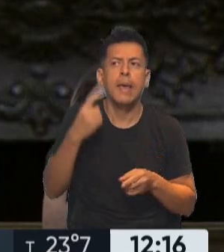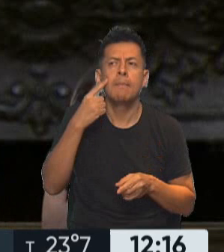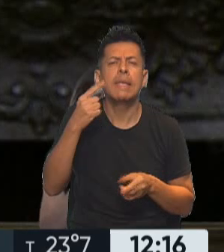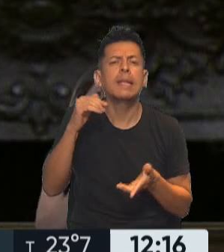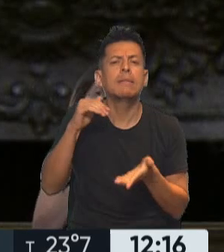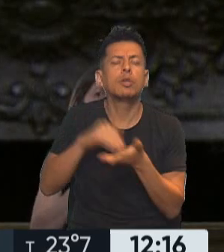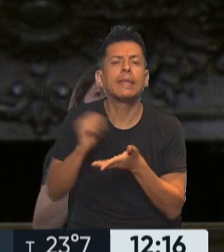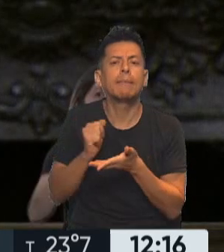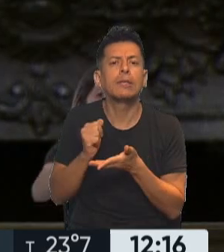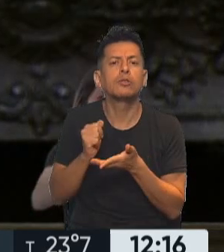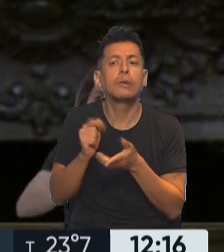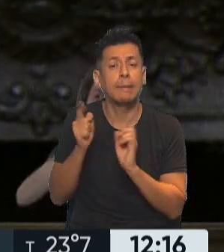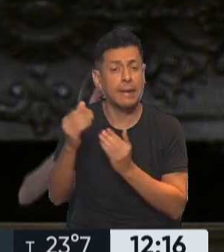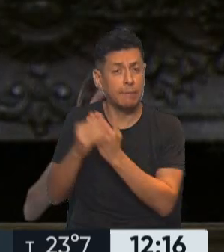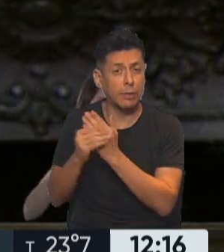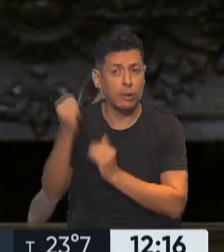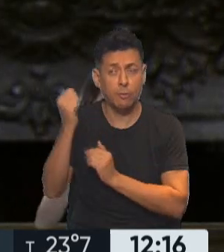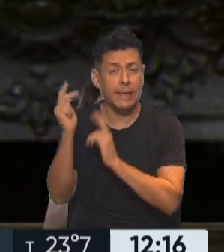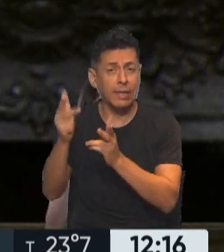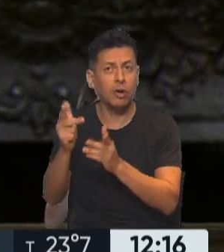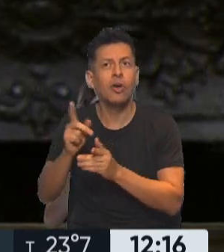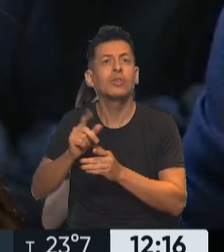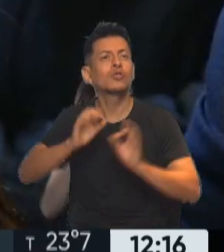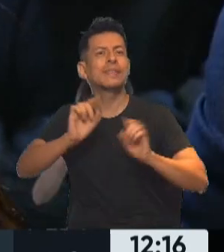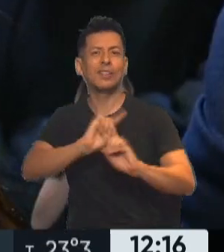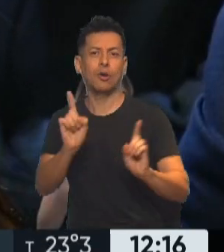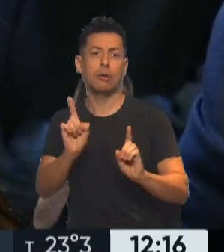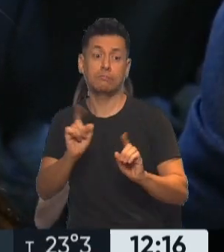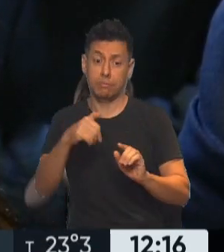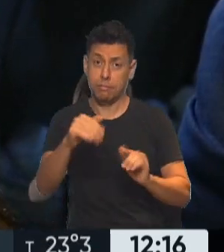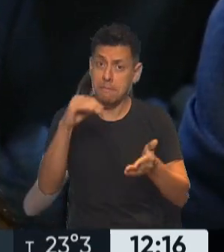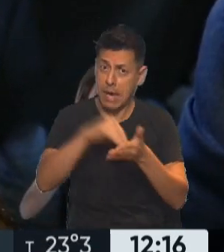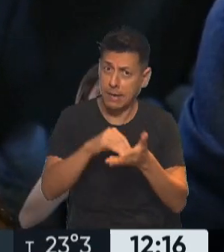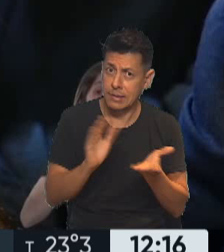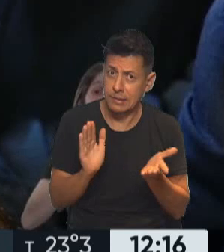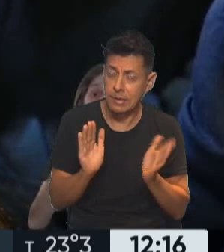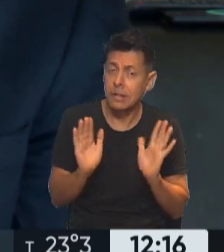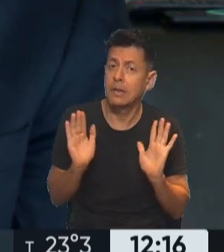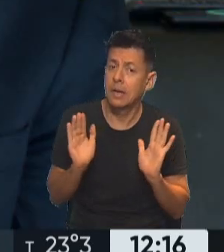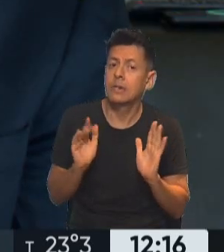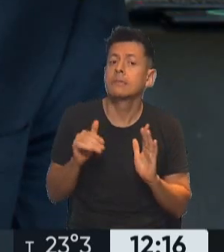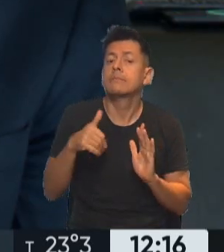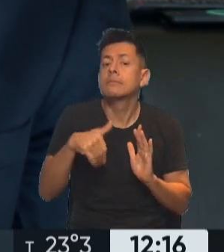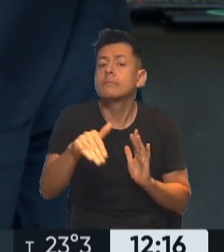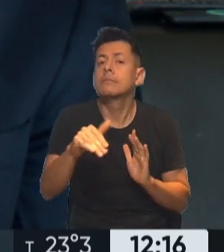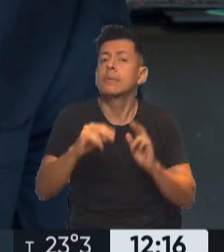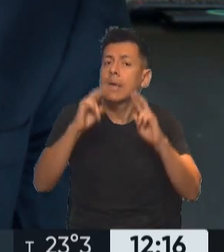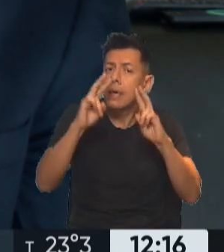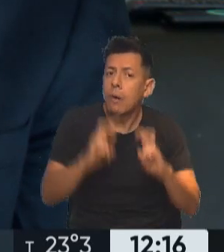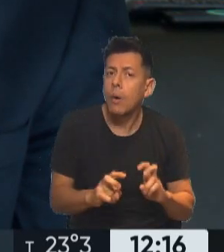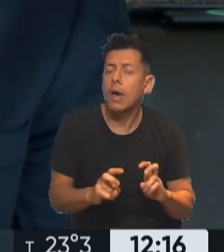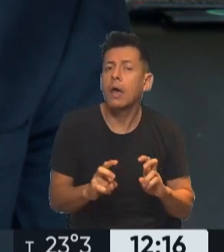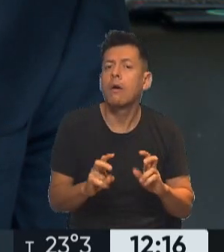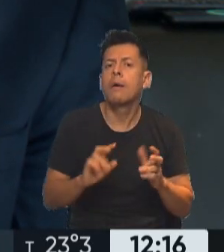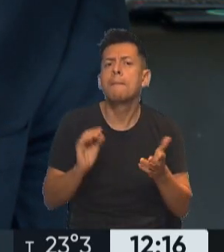pesos, el ministro dijo que no era una condición suficiente esos 1.000 millones de pesos, sino que iban a tener que evaluar qué tipo